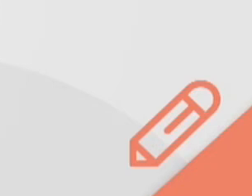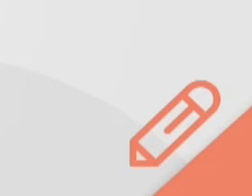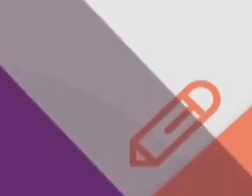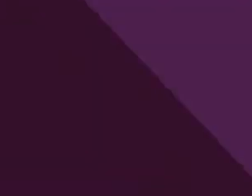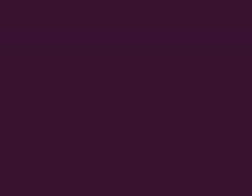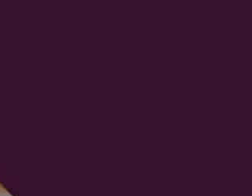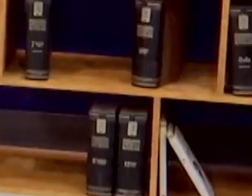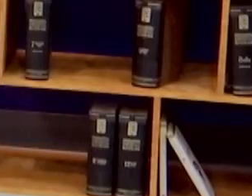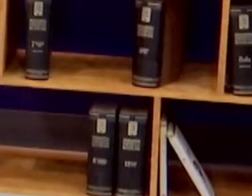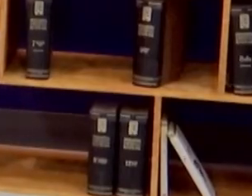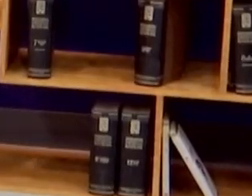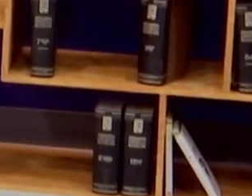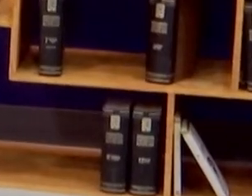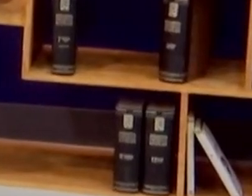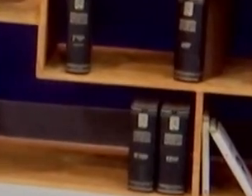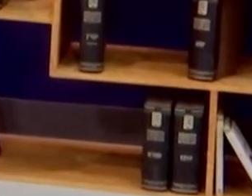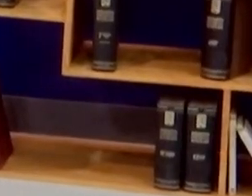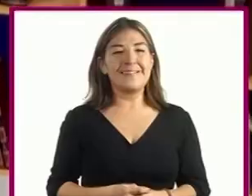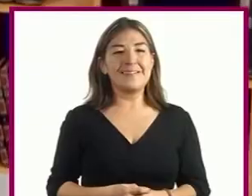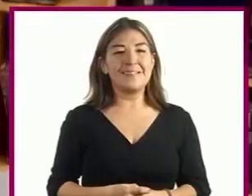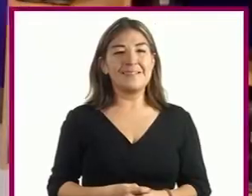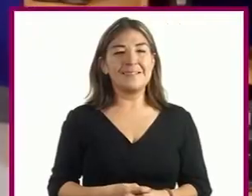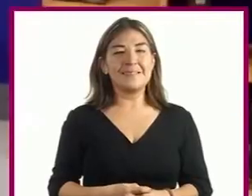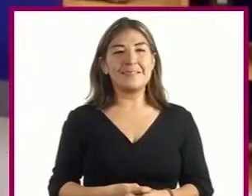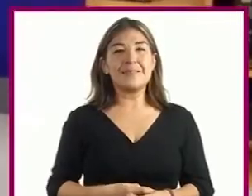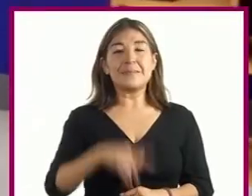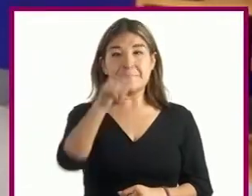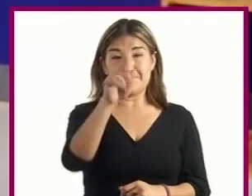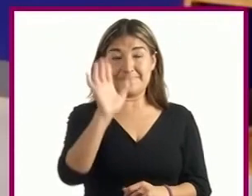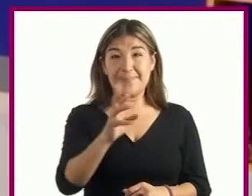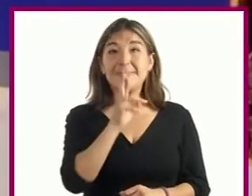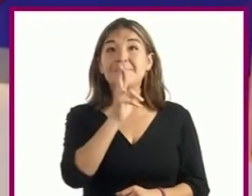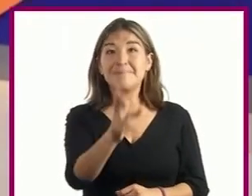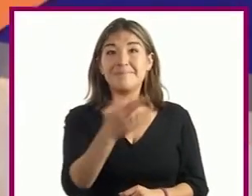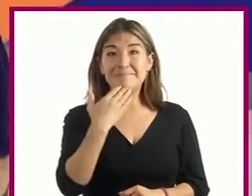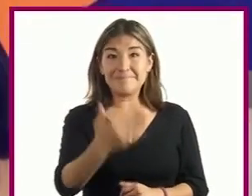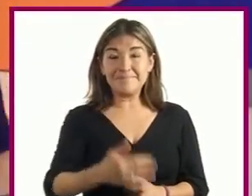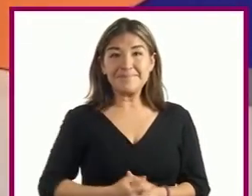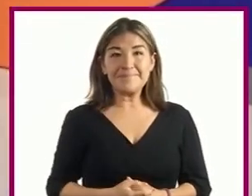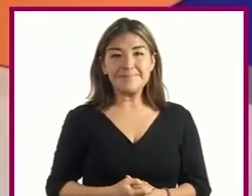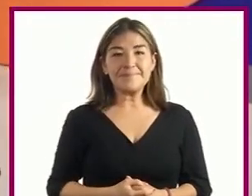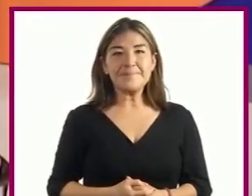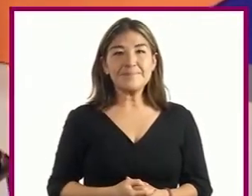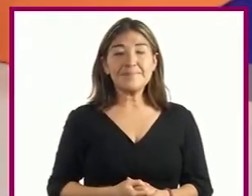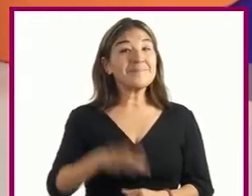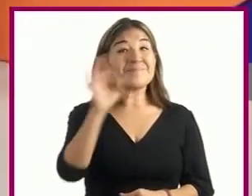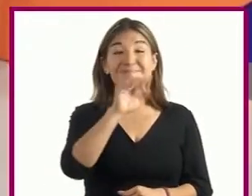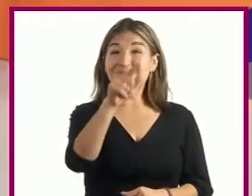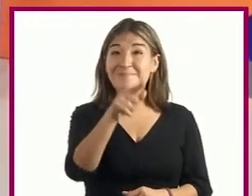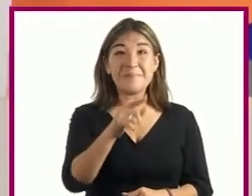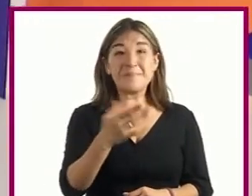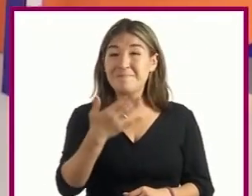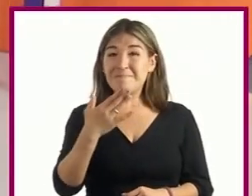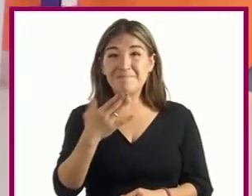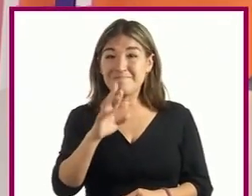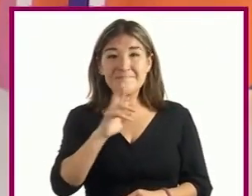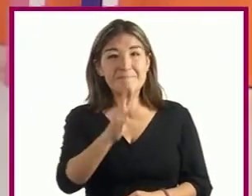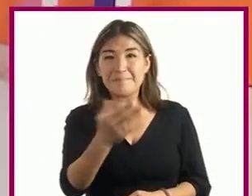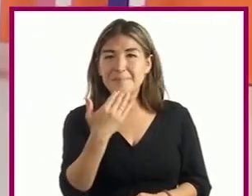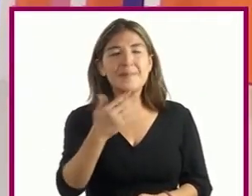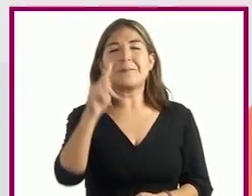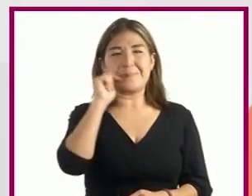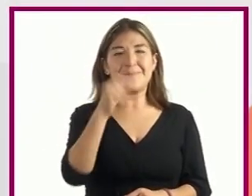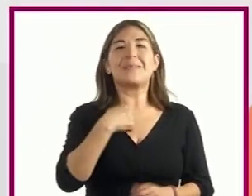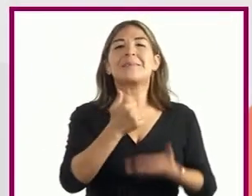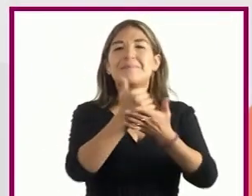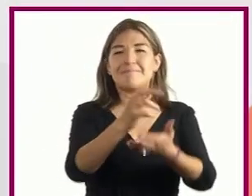real. ¿Lograron responder la pregunta? Si no fue así, no se preocupen. Veamos la